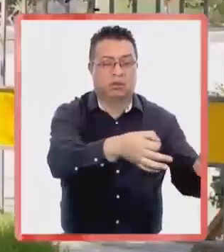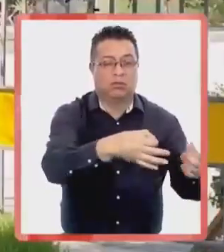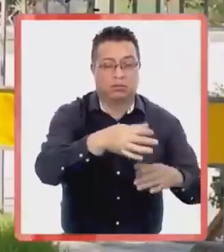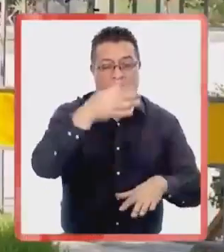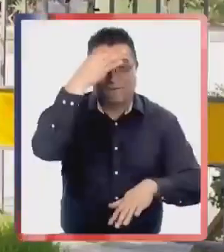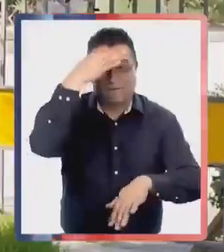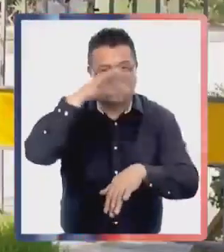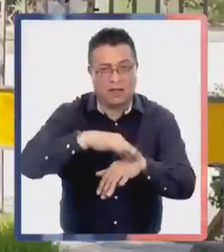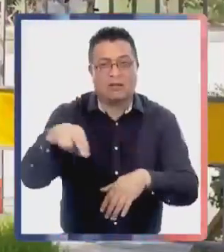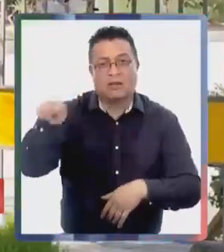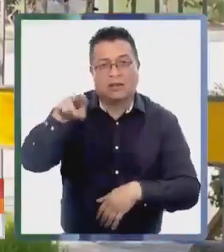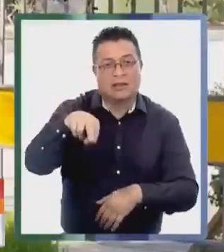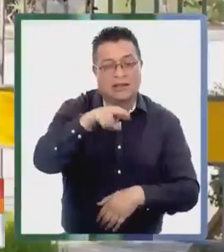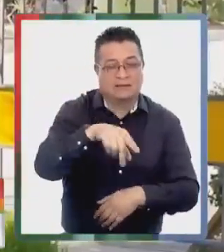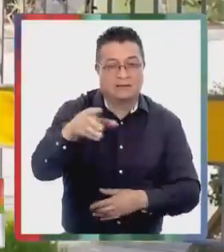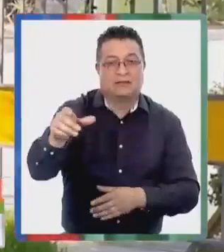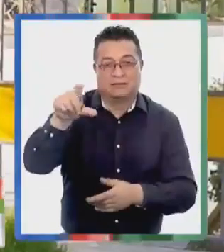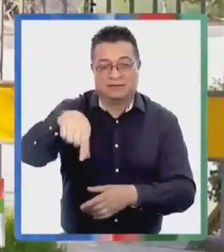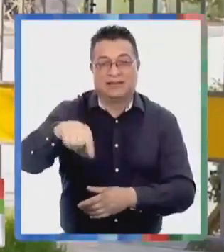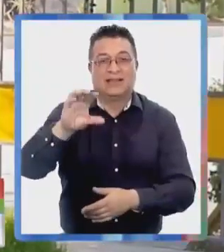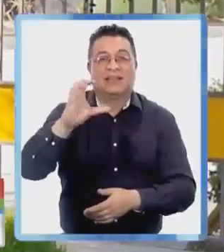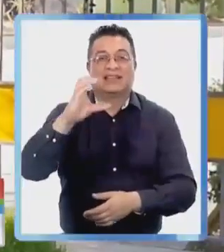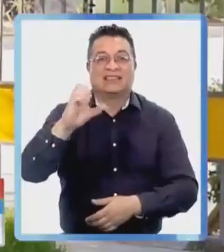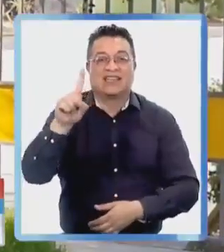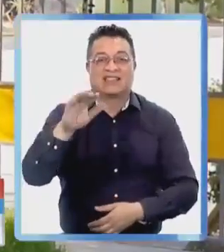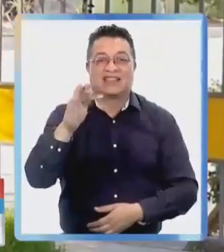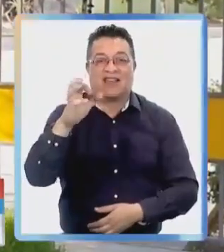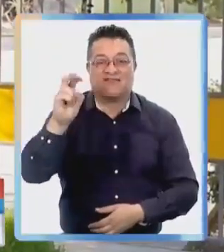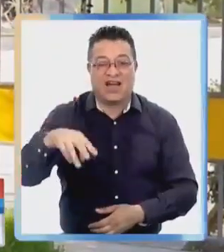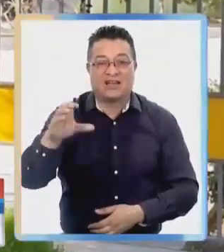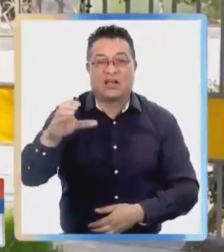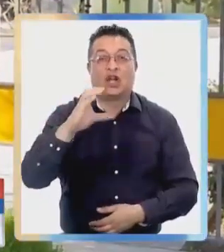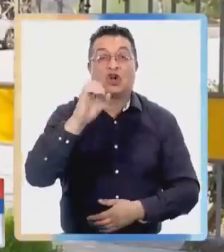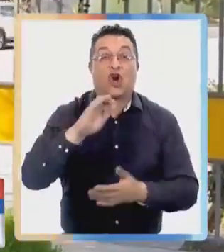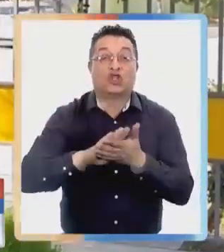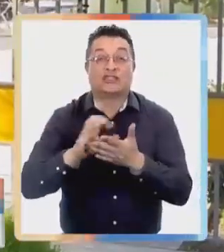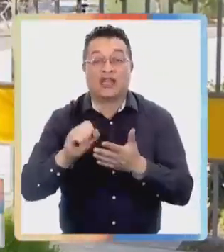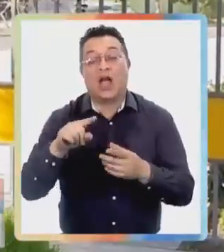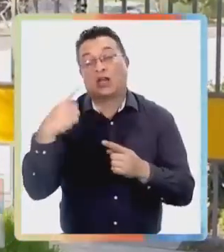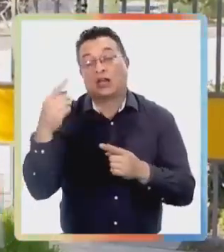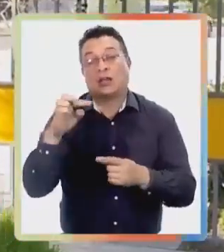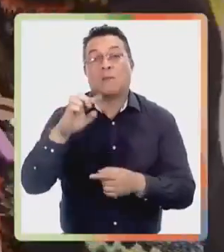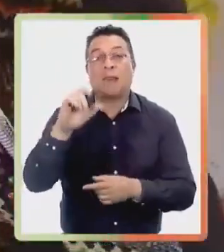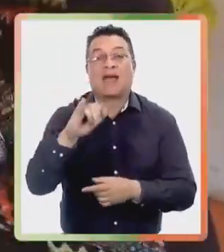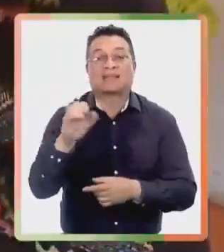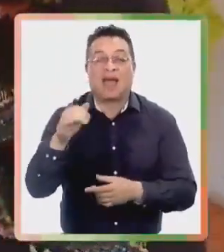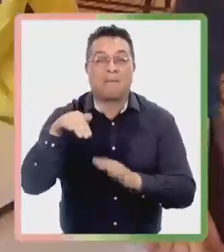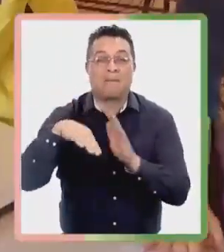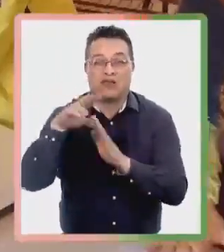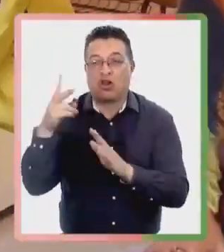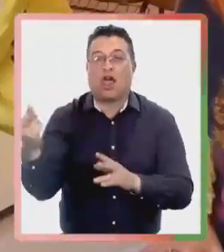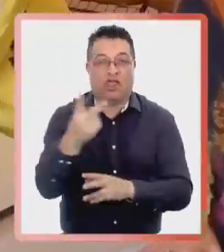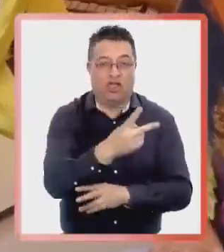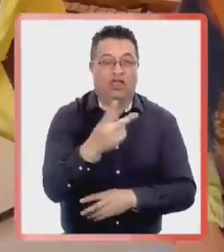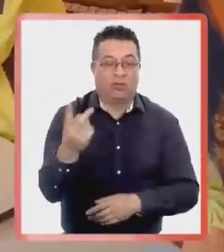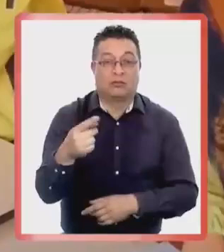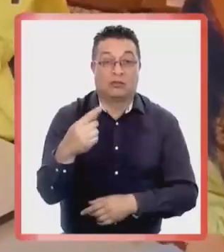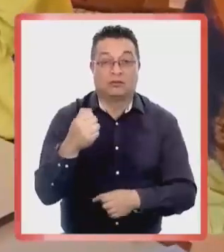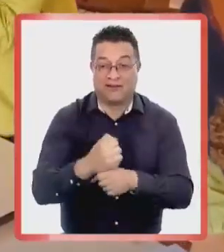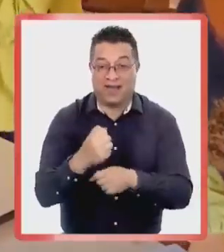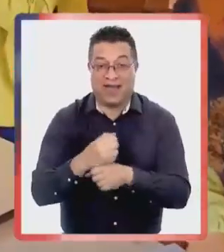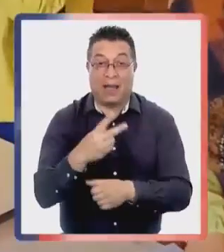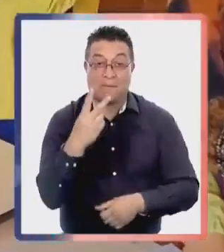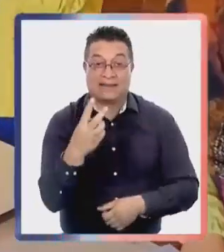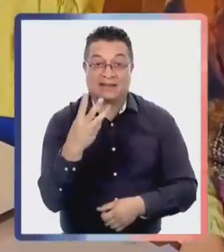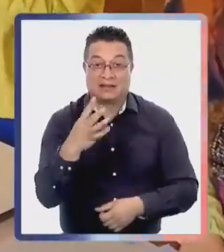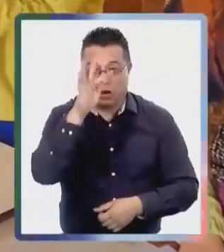pacientes crónicos que se atienden tanto en el Centro de Salud Dr. Miguel Concha como en el Centro de Salud Plaza Mayor. En este programa trabajan 23